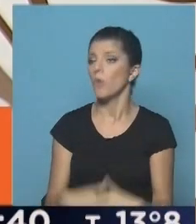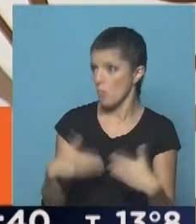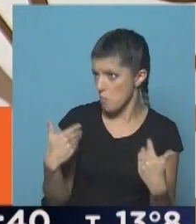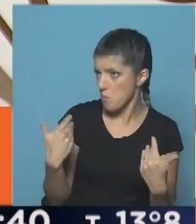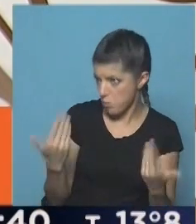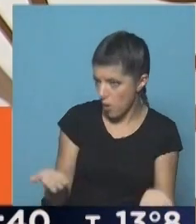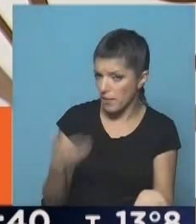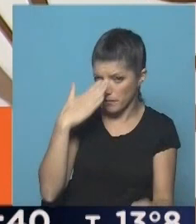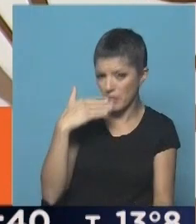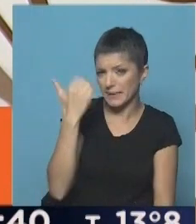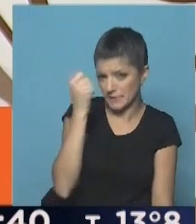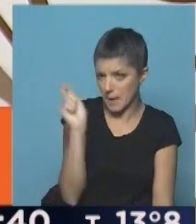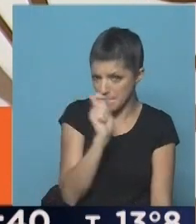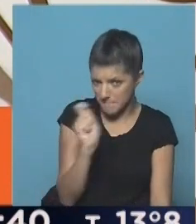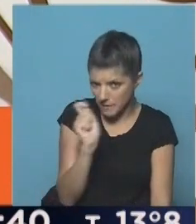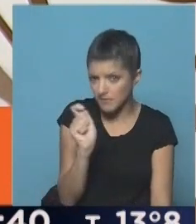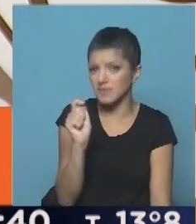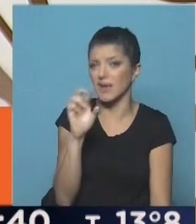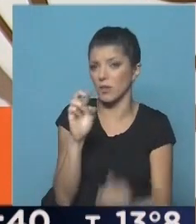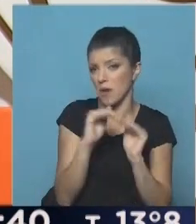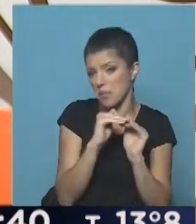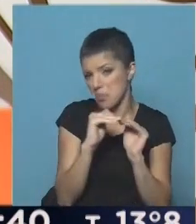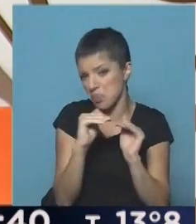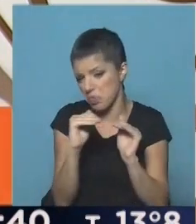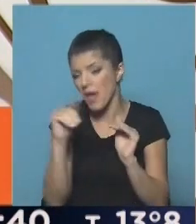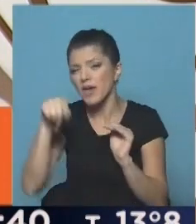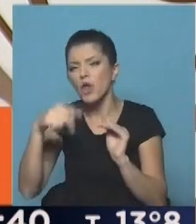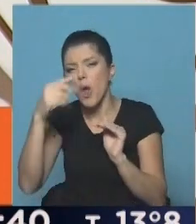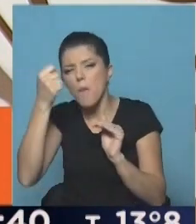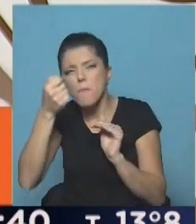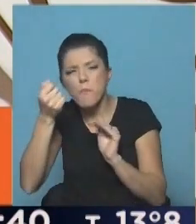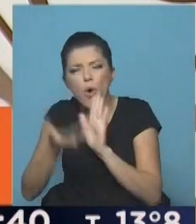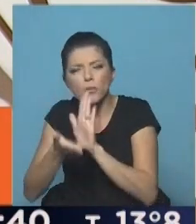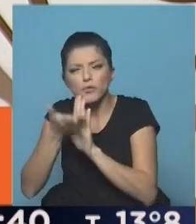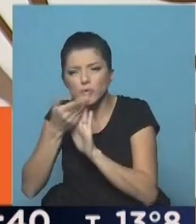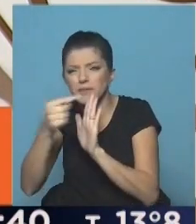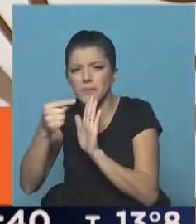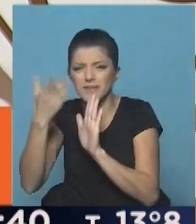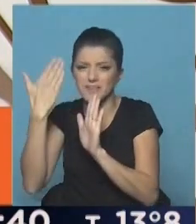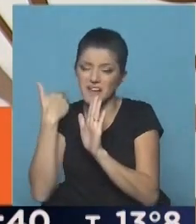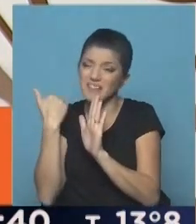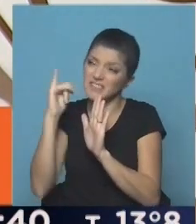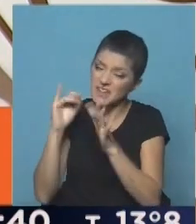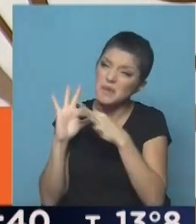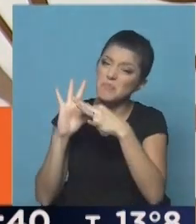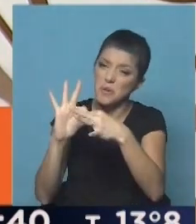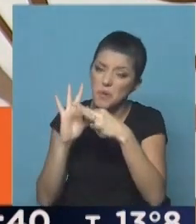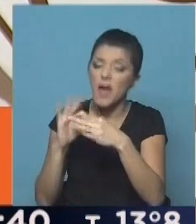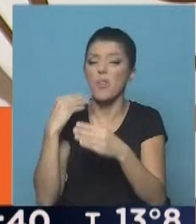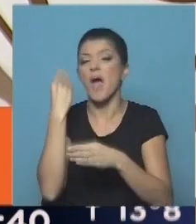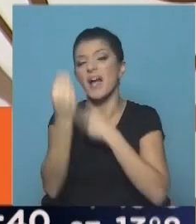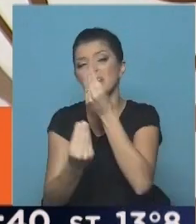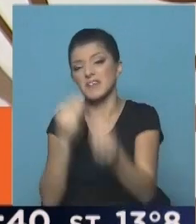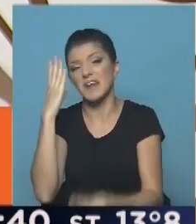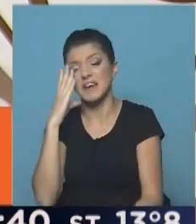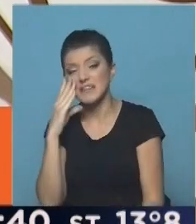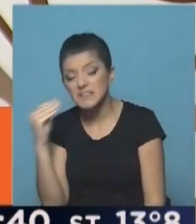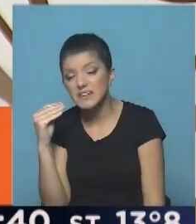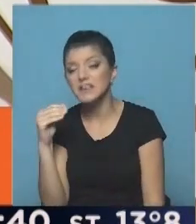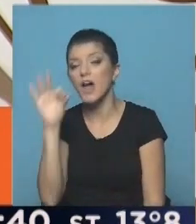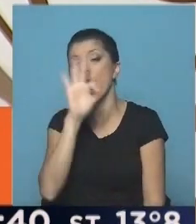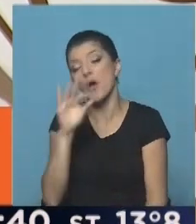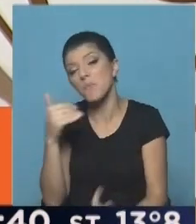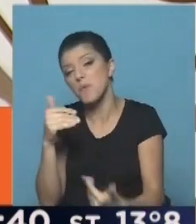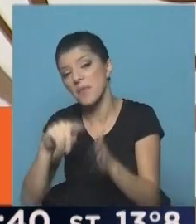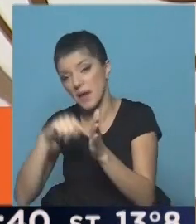completa cama del dólar este pequeña suba de las últimas semanas tenga que ver con Cristina candidata o con Cristina con alguna chance en la provincia de